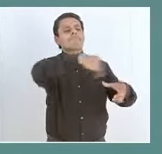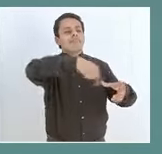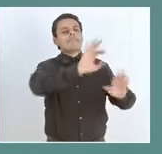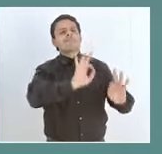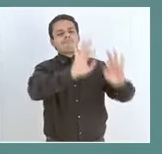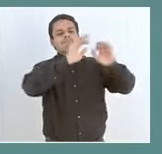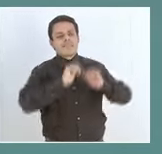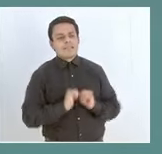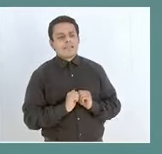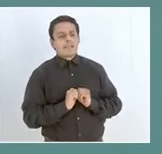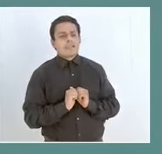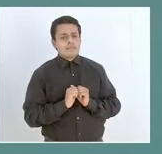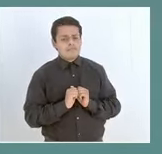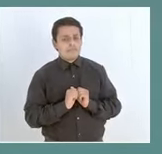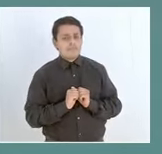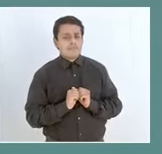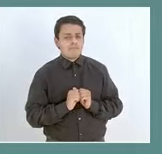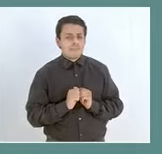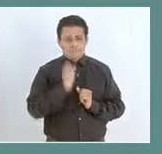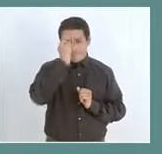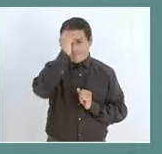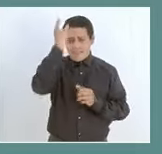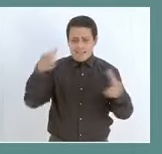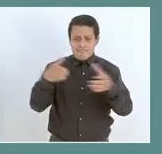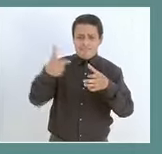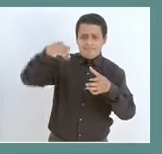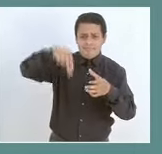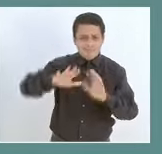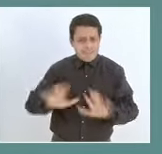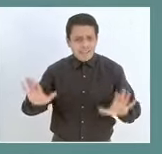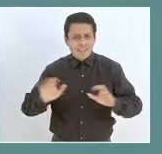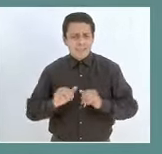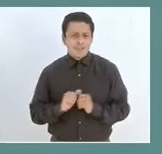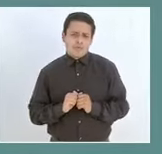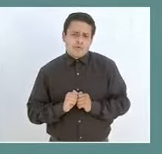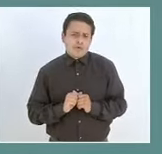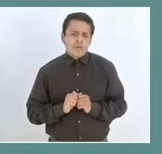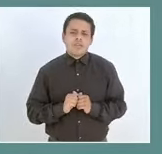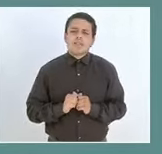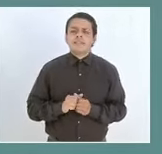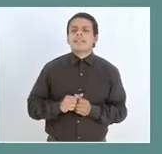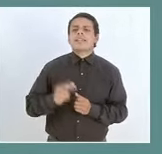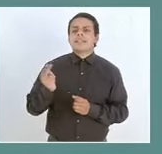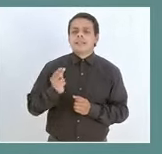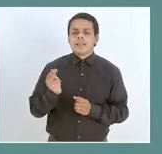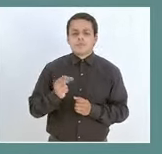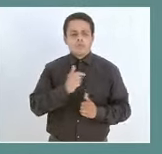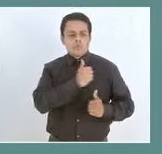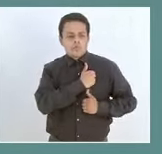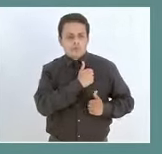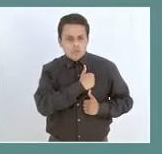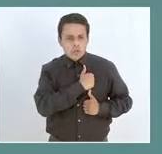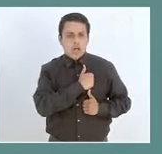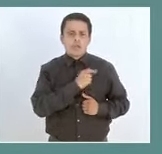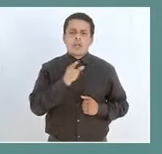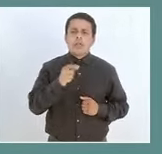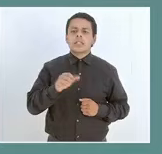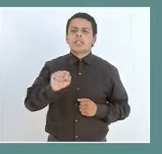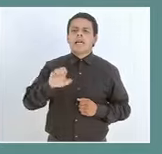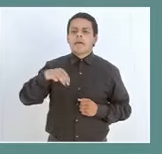Si no se contaba con el apoyo de la Secretaría de la Defensa, de la Secretaría de Marina,